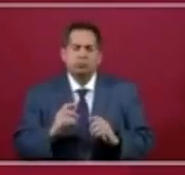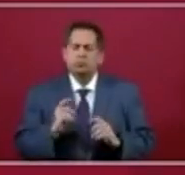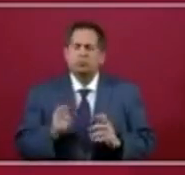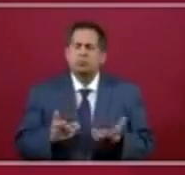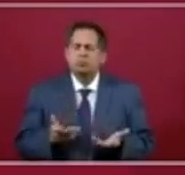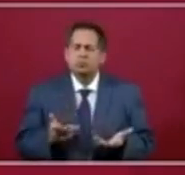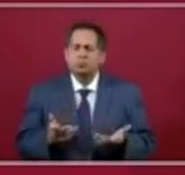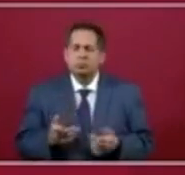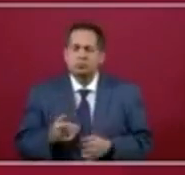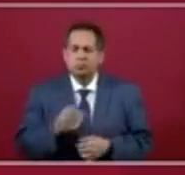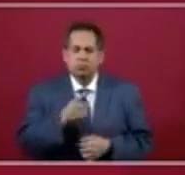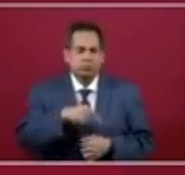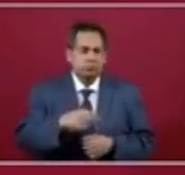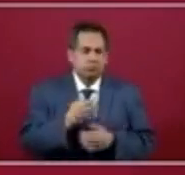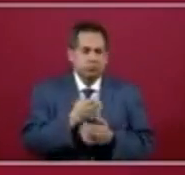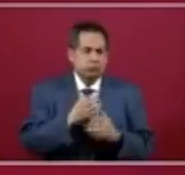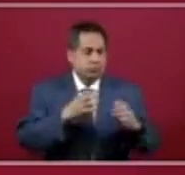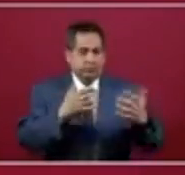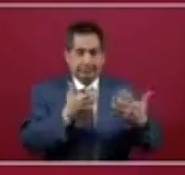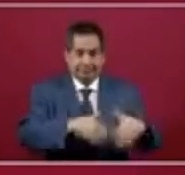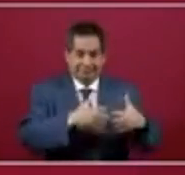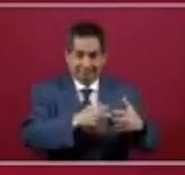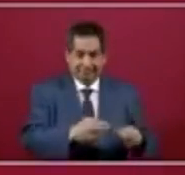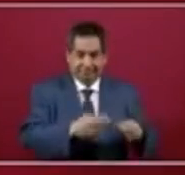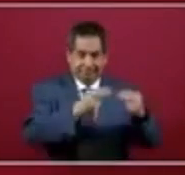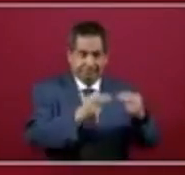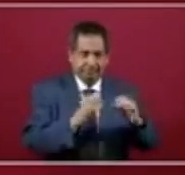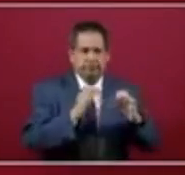la situación económica de las empresas,